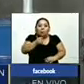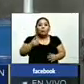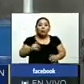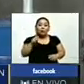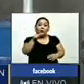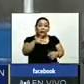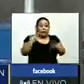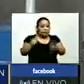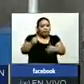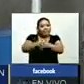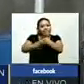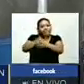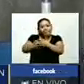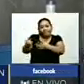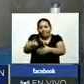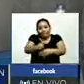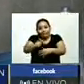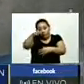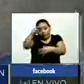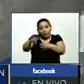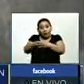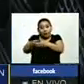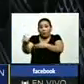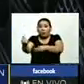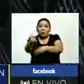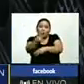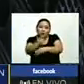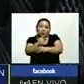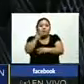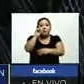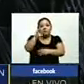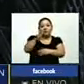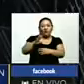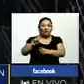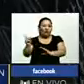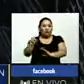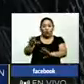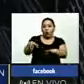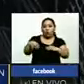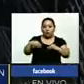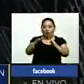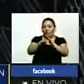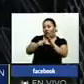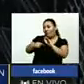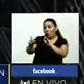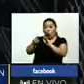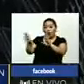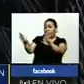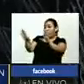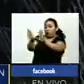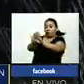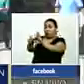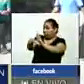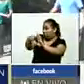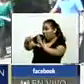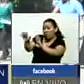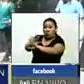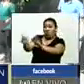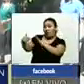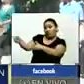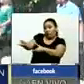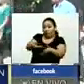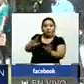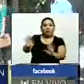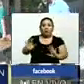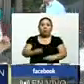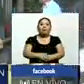que las instituciones realizan, muchas personas toman una actitud negativa y evitan abrir las puertas de su hogar para que fumiguen